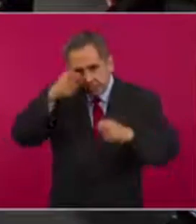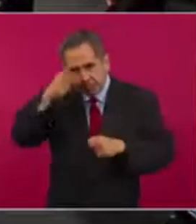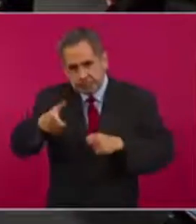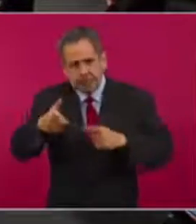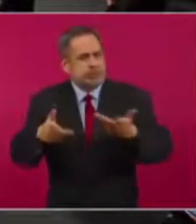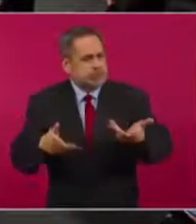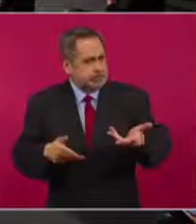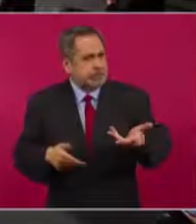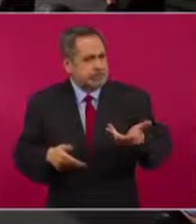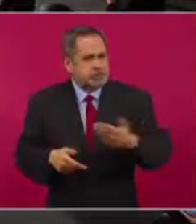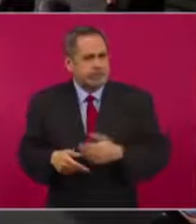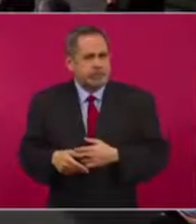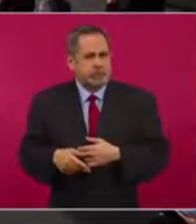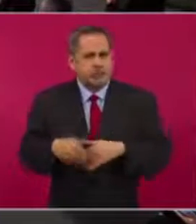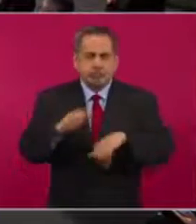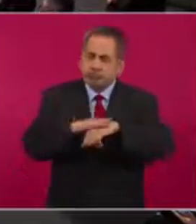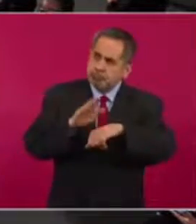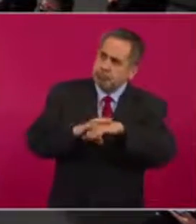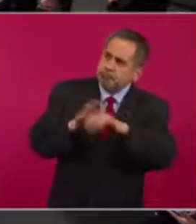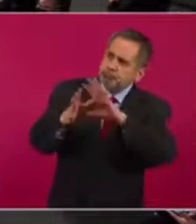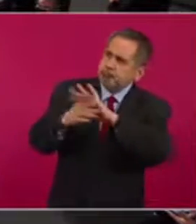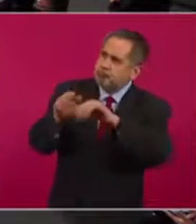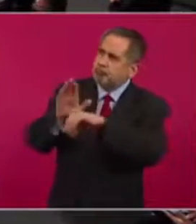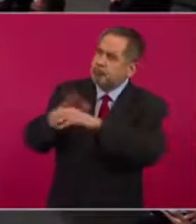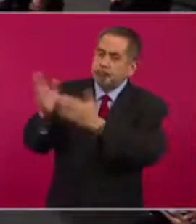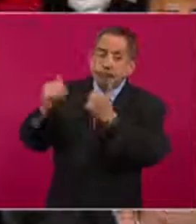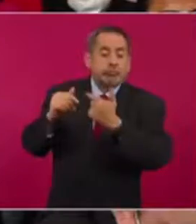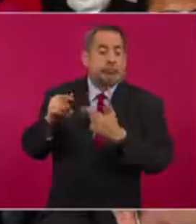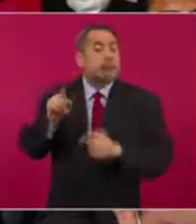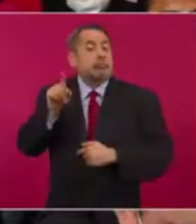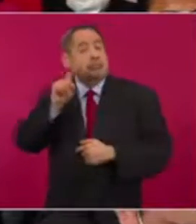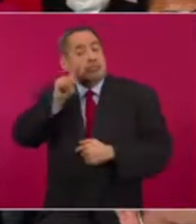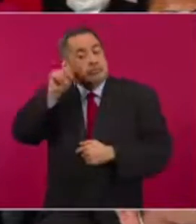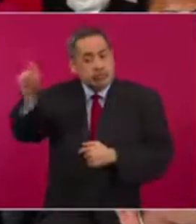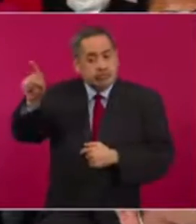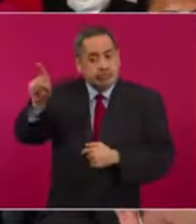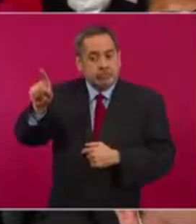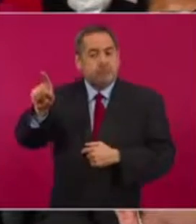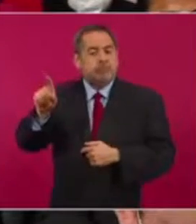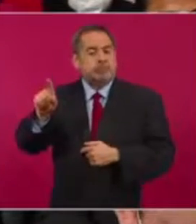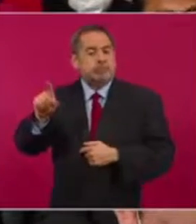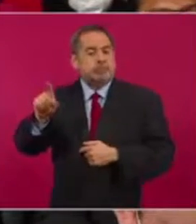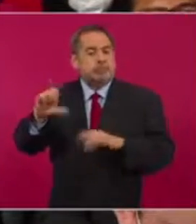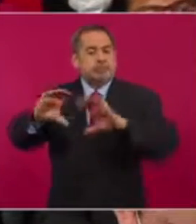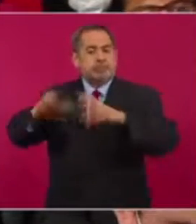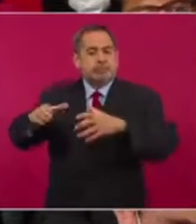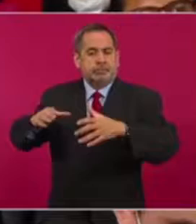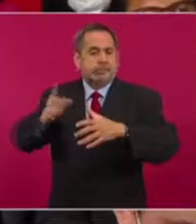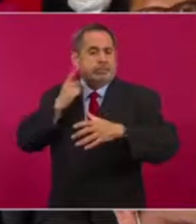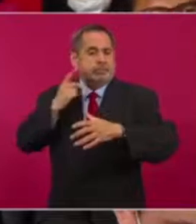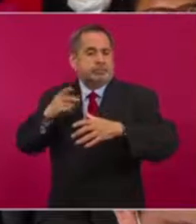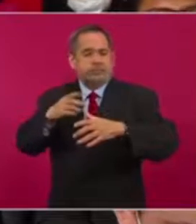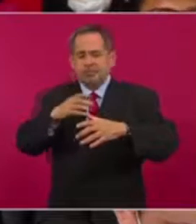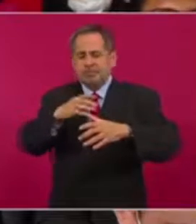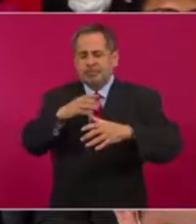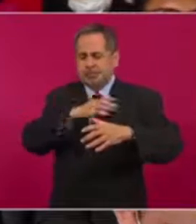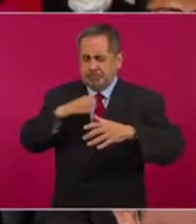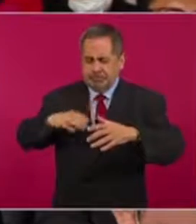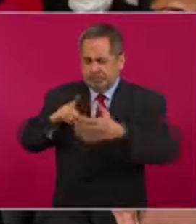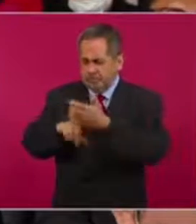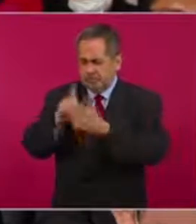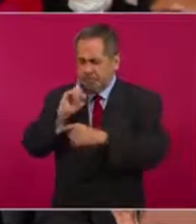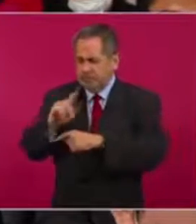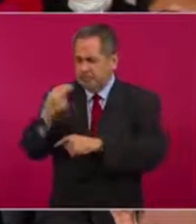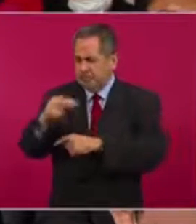Esta, digamos, hazaña o hacker que se hizo, pues llegó incluso al mismo Congreso. Hay una congresista, Petra